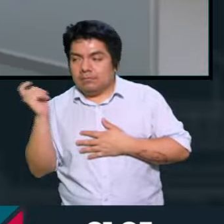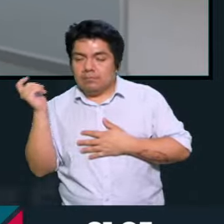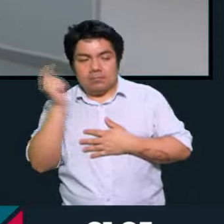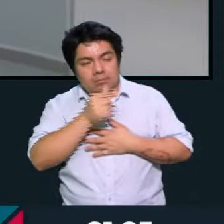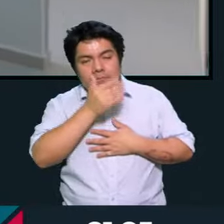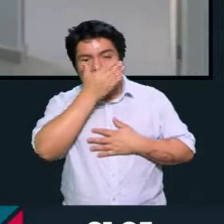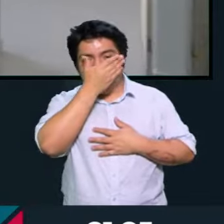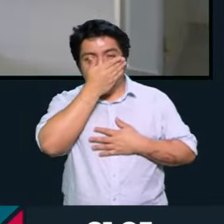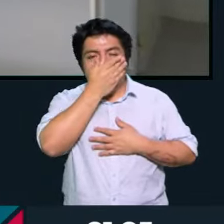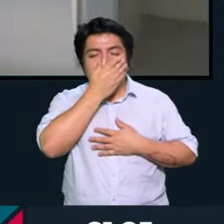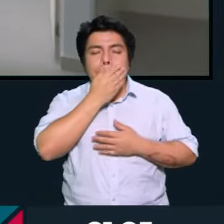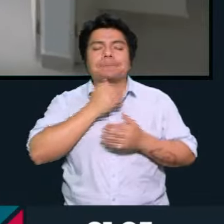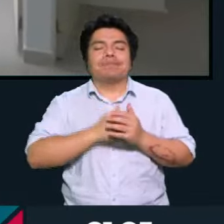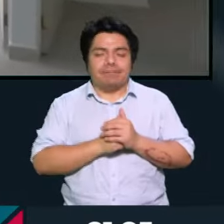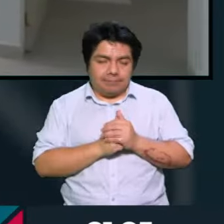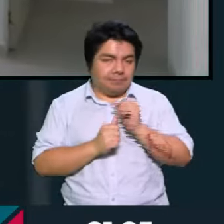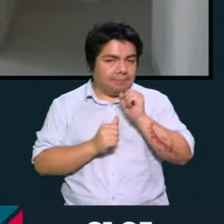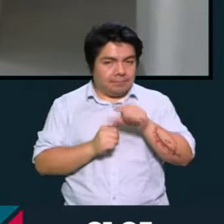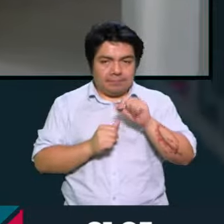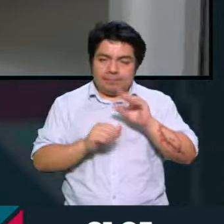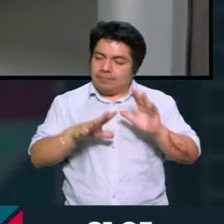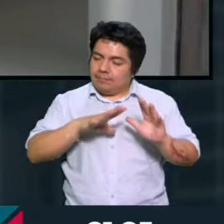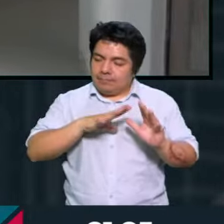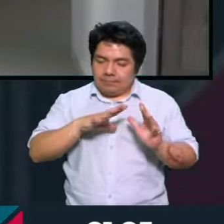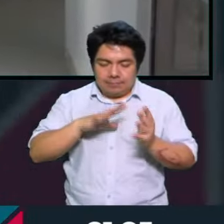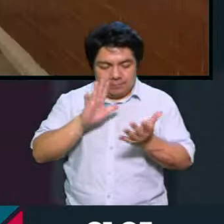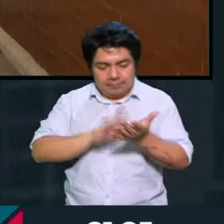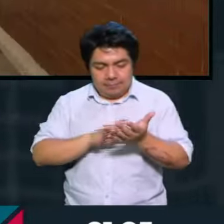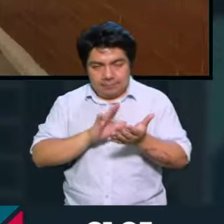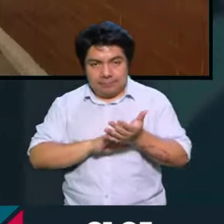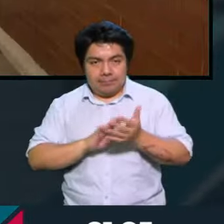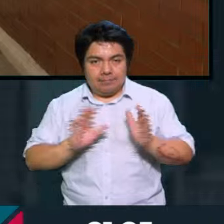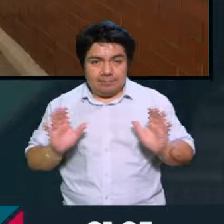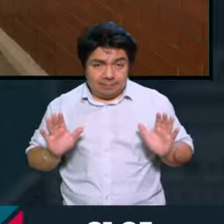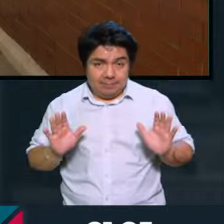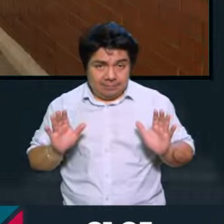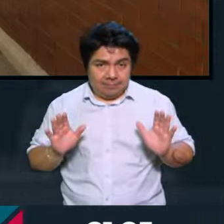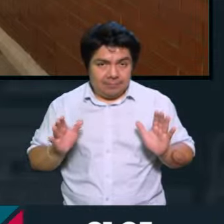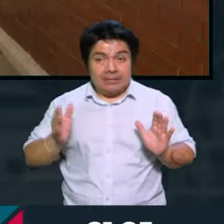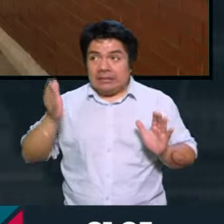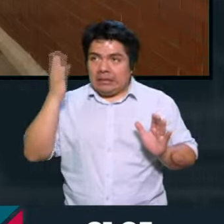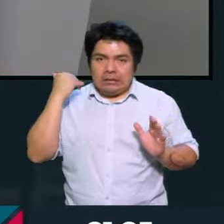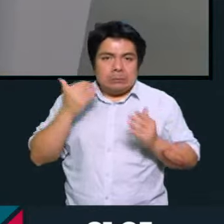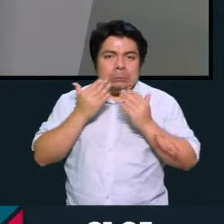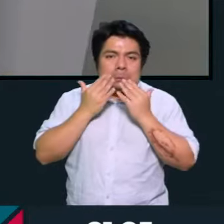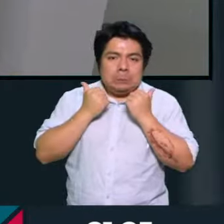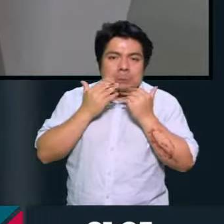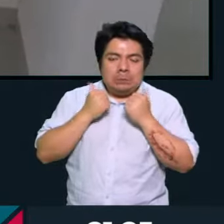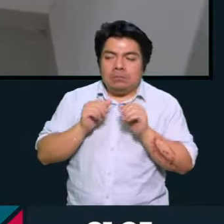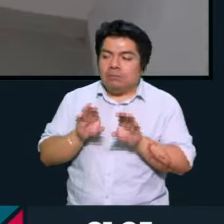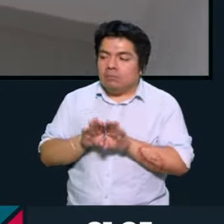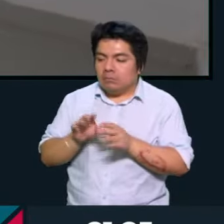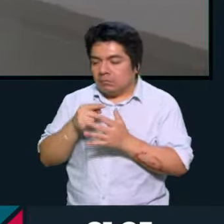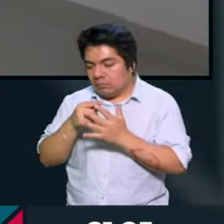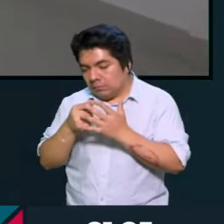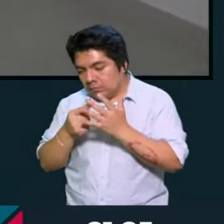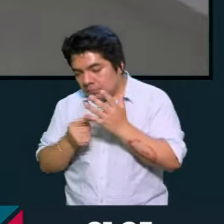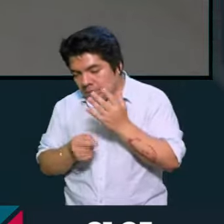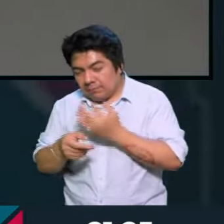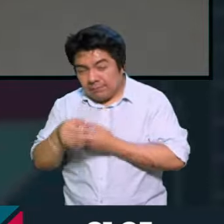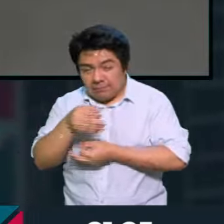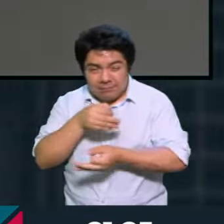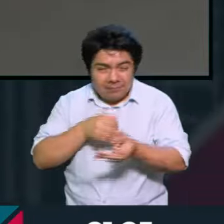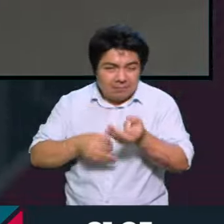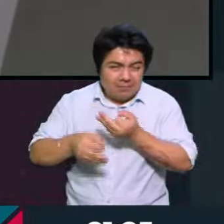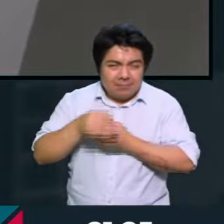por concepto de reubicación también ya la tienen en sus manos. No estaba establecida pues todo el andamiaje para hacer